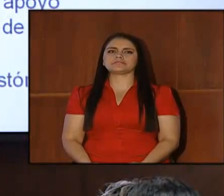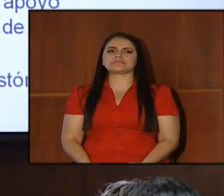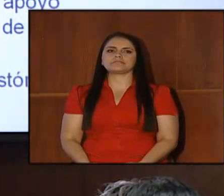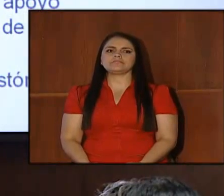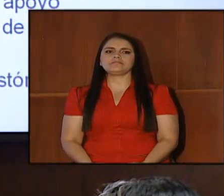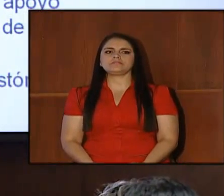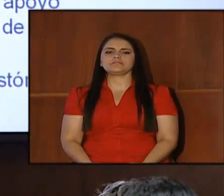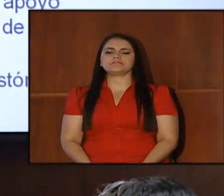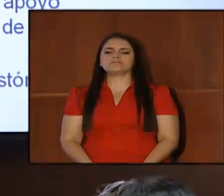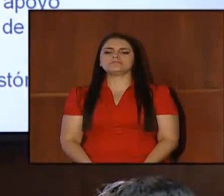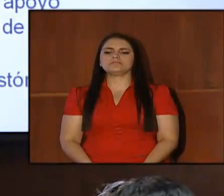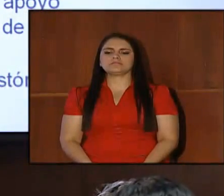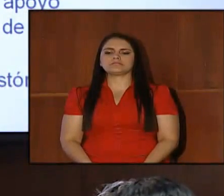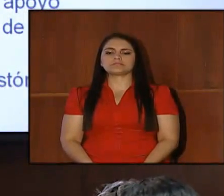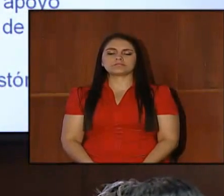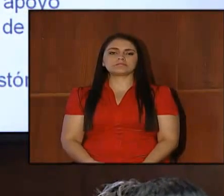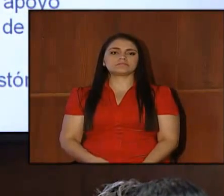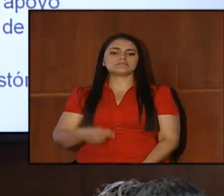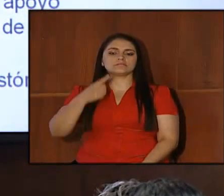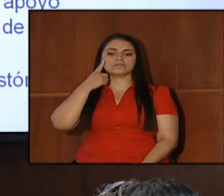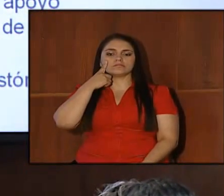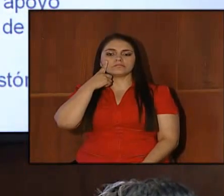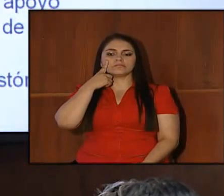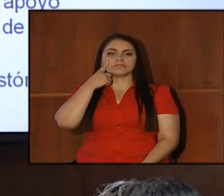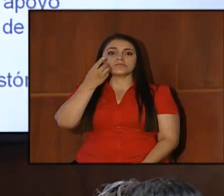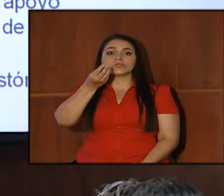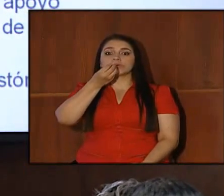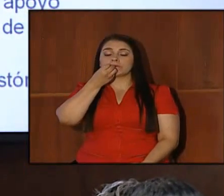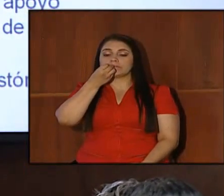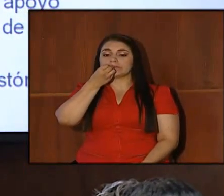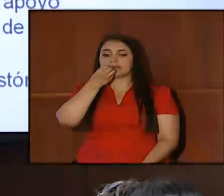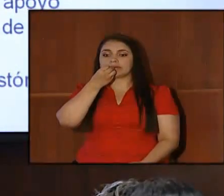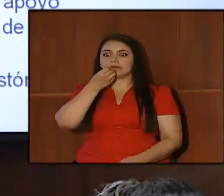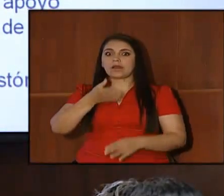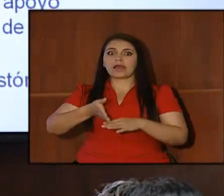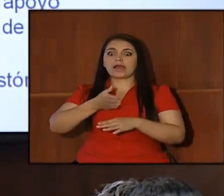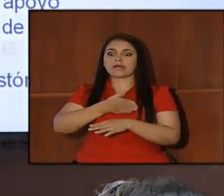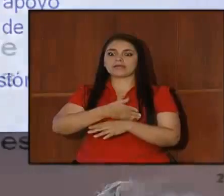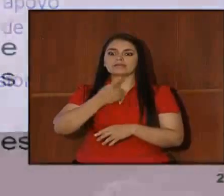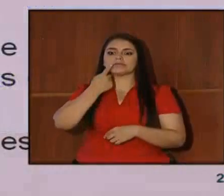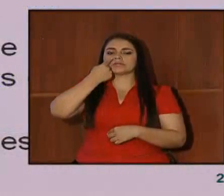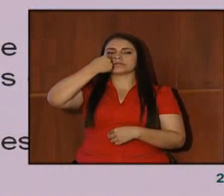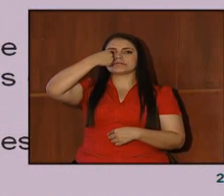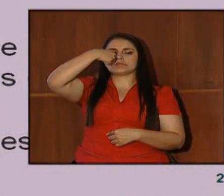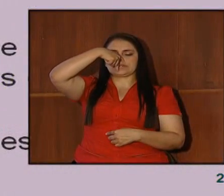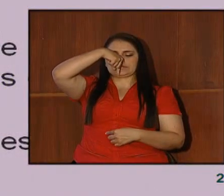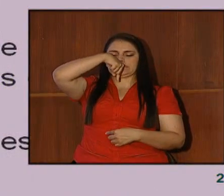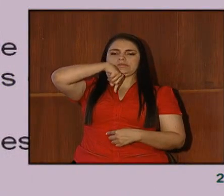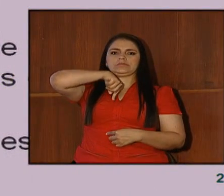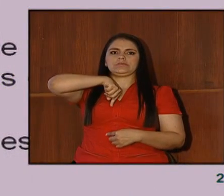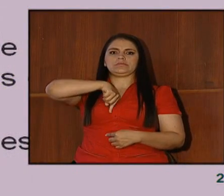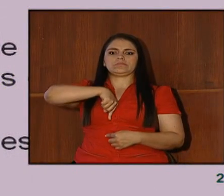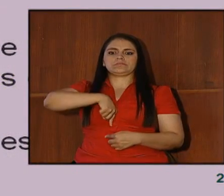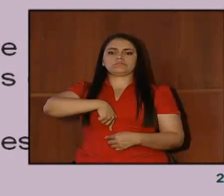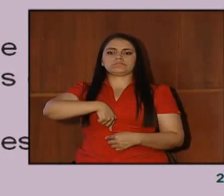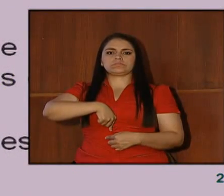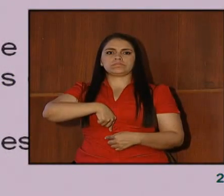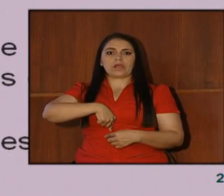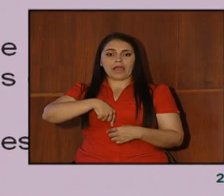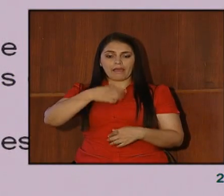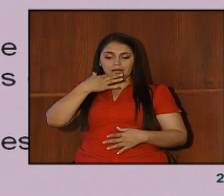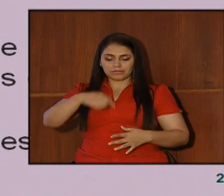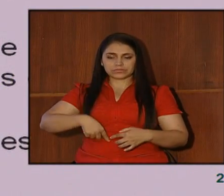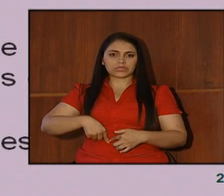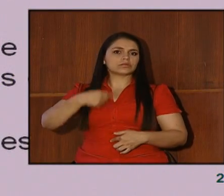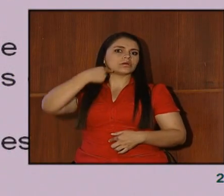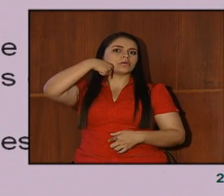Compruebe que la sonda sí está en estómago. Antes de pasarle la comida al paciente, uno tiene que mirar que esa sonda sí está en estómago, porque se puede subir. Y si usted